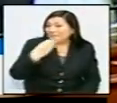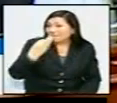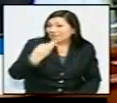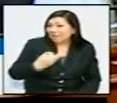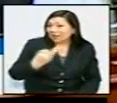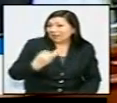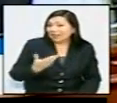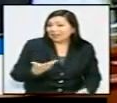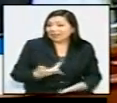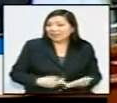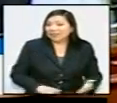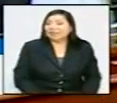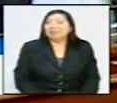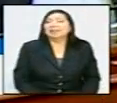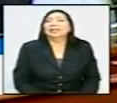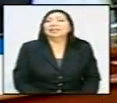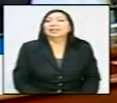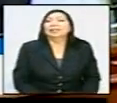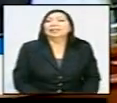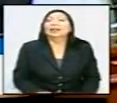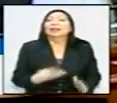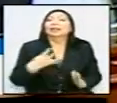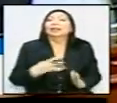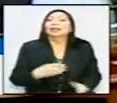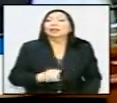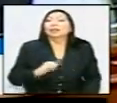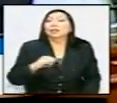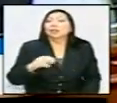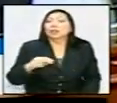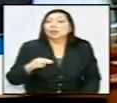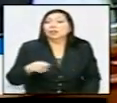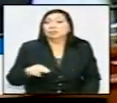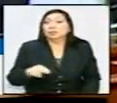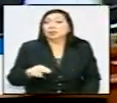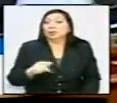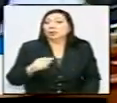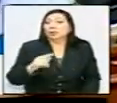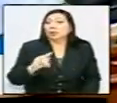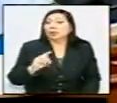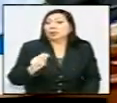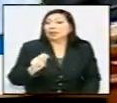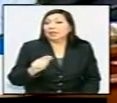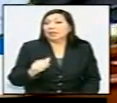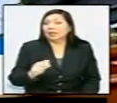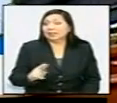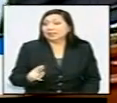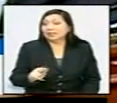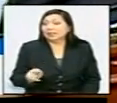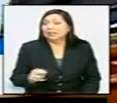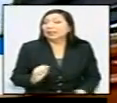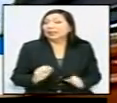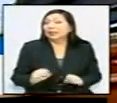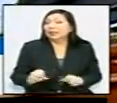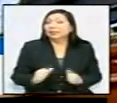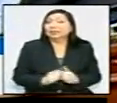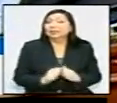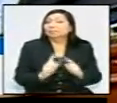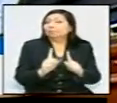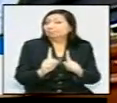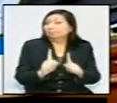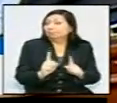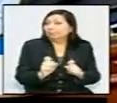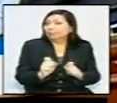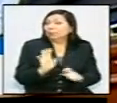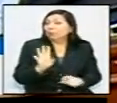la imparcialidad del testigo Josmar Quiñones Gutiérrez, lo cual hace